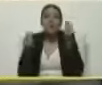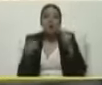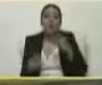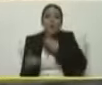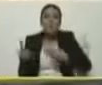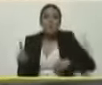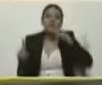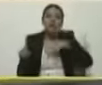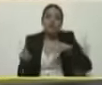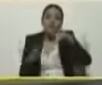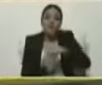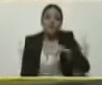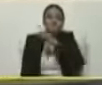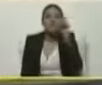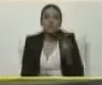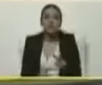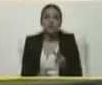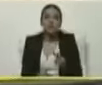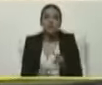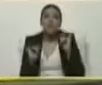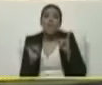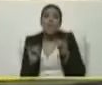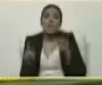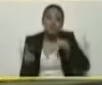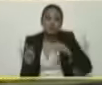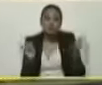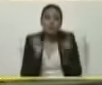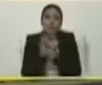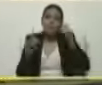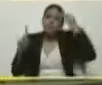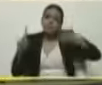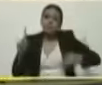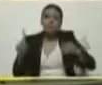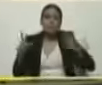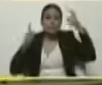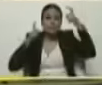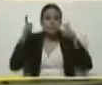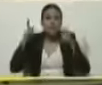Venezuela. Nuestro amado comandante Hugo Chávez fue mi padre.